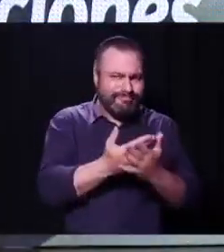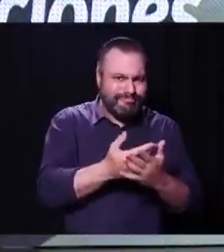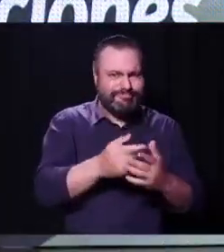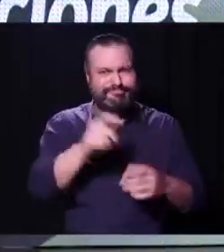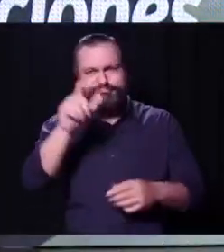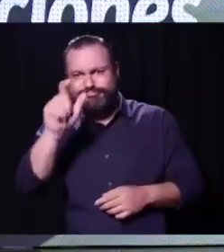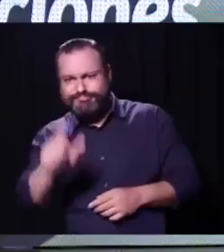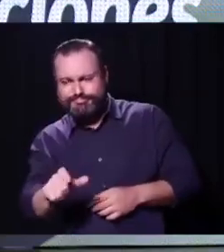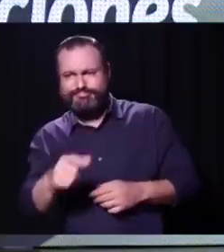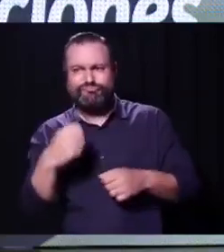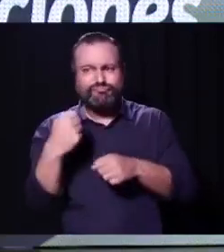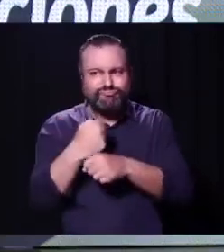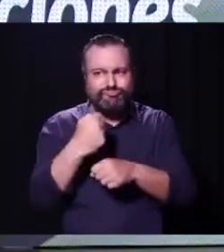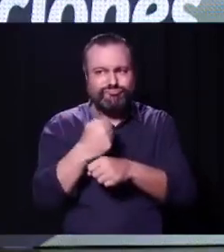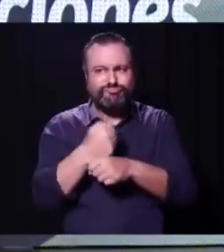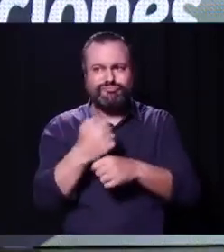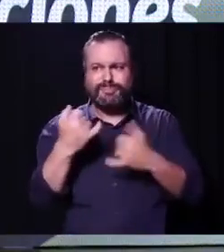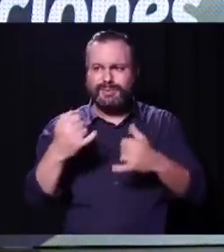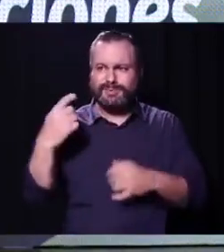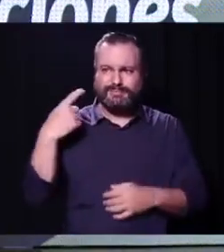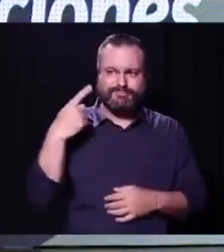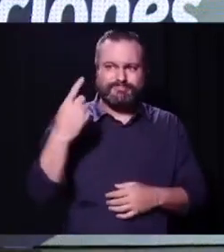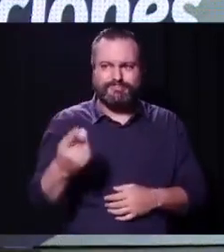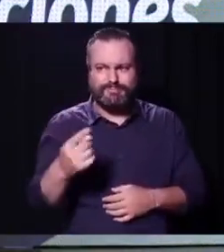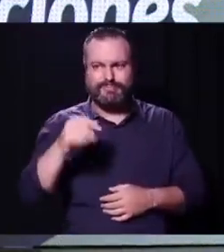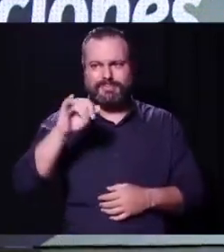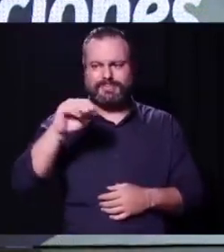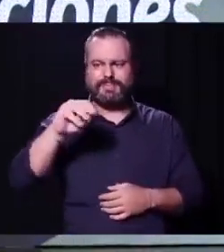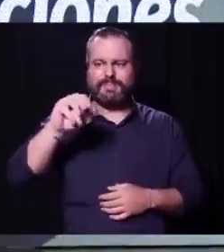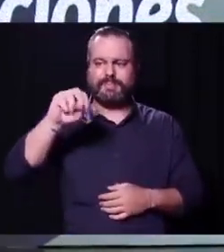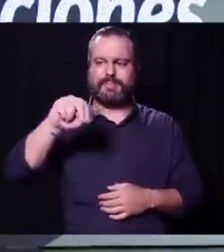la directora del INAMU. Ella apellido Lotó.